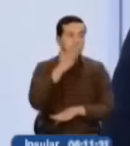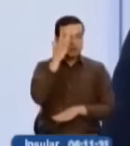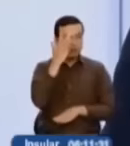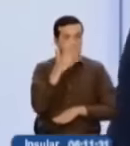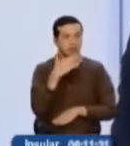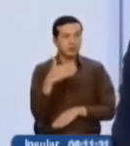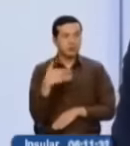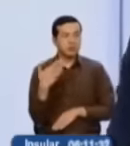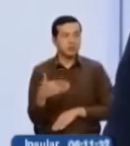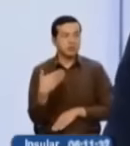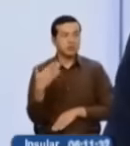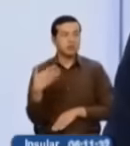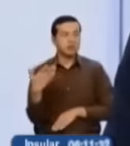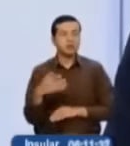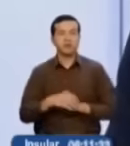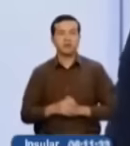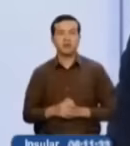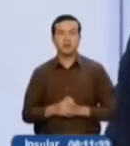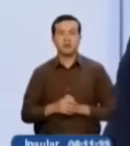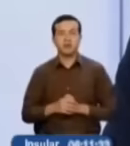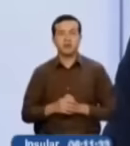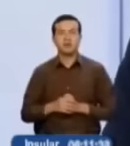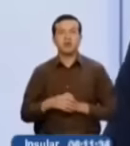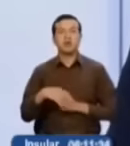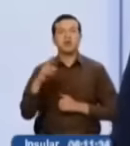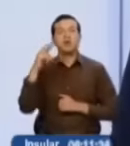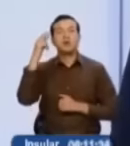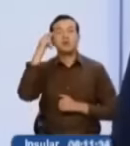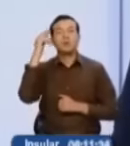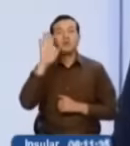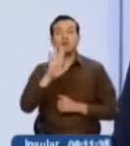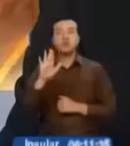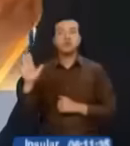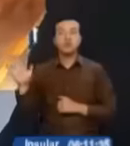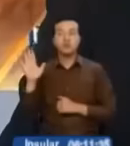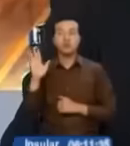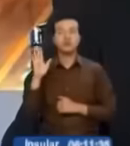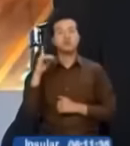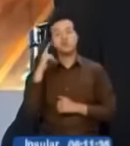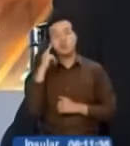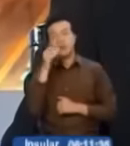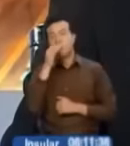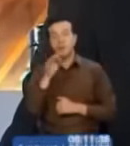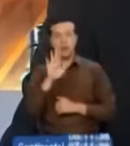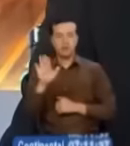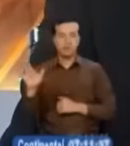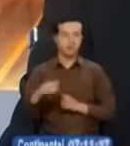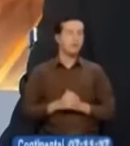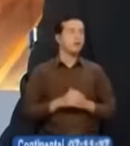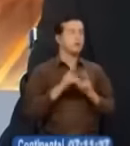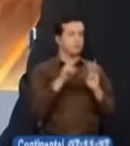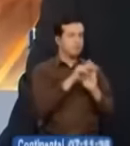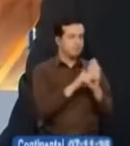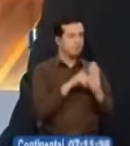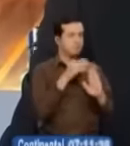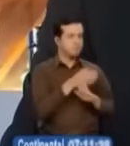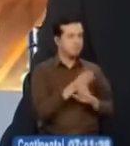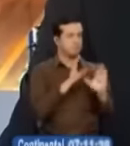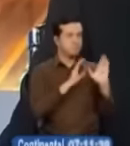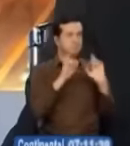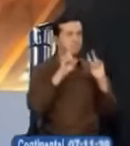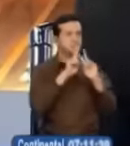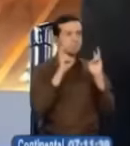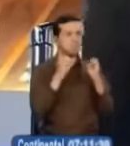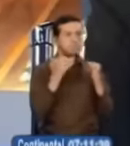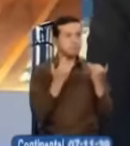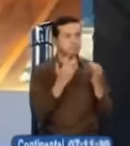basaba en una lógica, digamos, a nivel de las localidades. Ok, ya vamos a hablar del tema regulatorio, vamos ahora. Yo lo que quiero